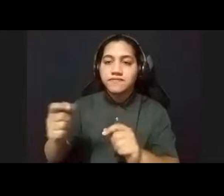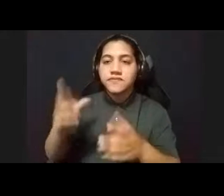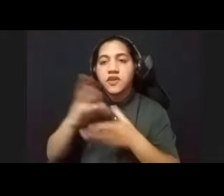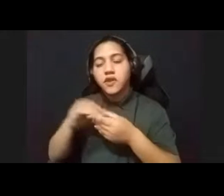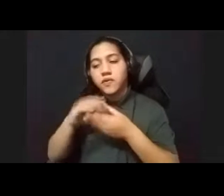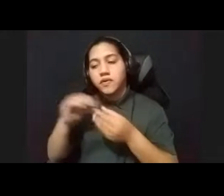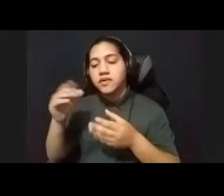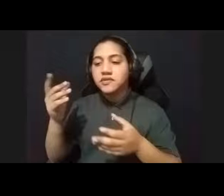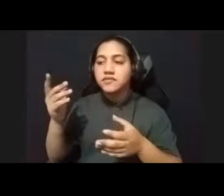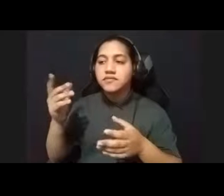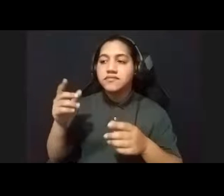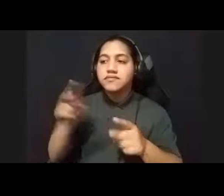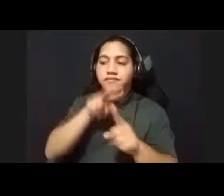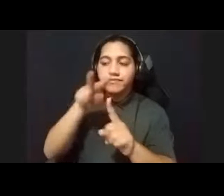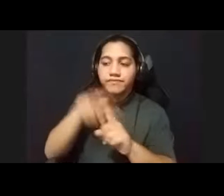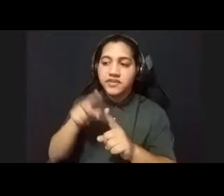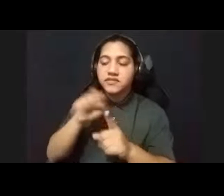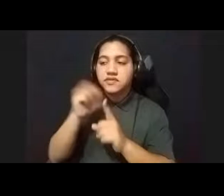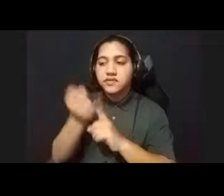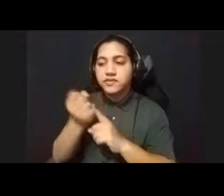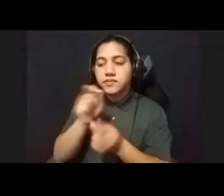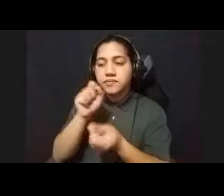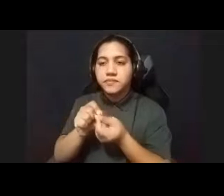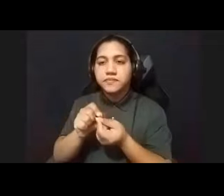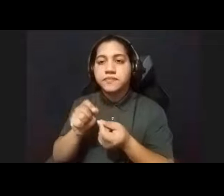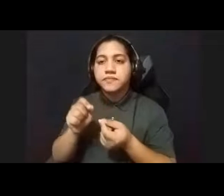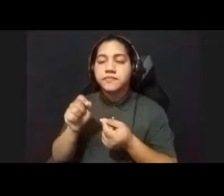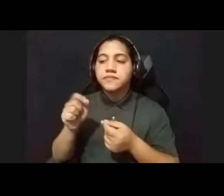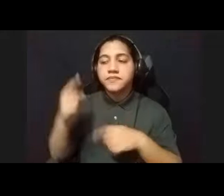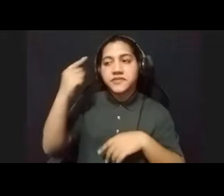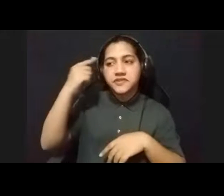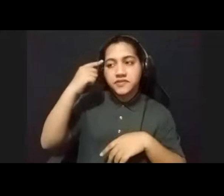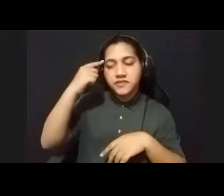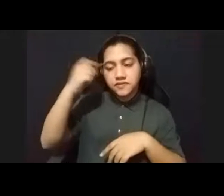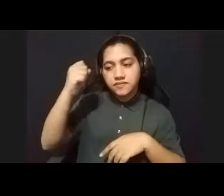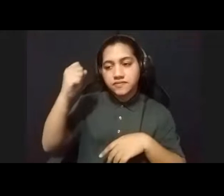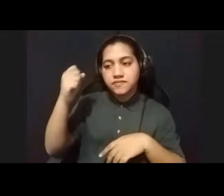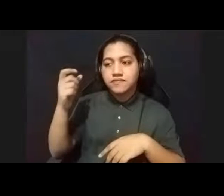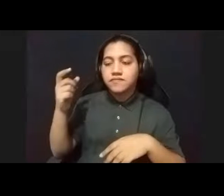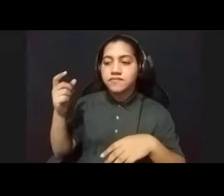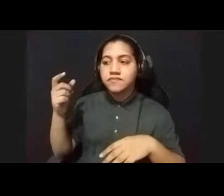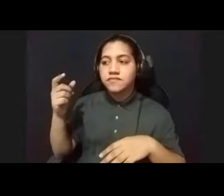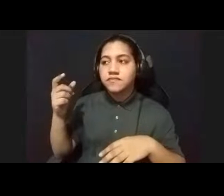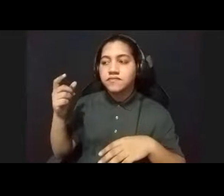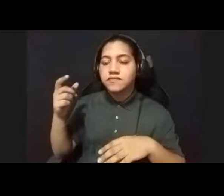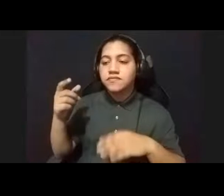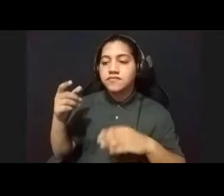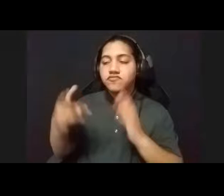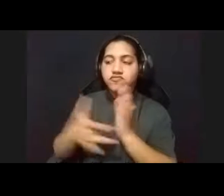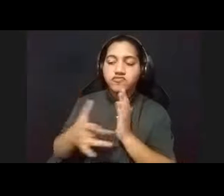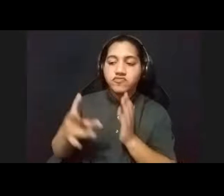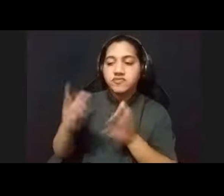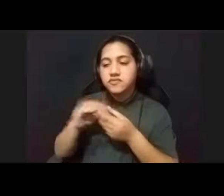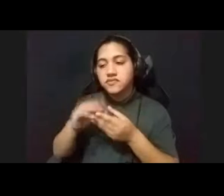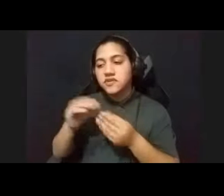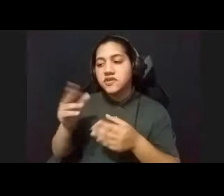dentro de un contexto explícito. Los recuerdos utilizan técnicas de narración y expresan los